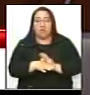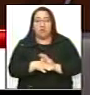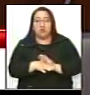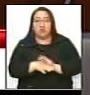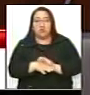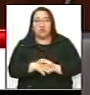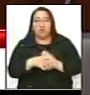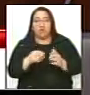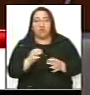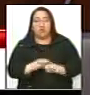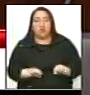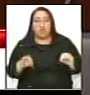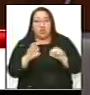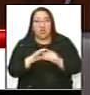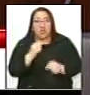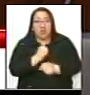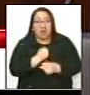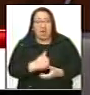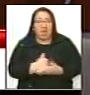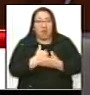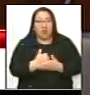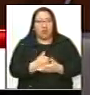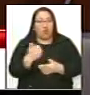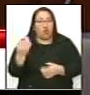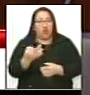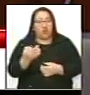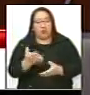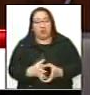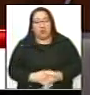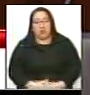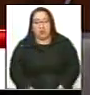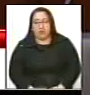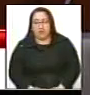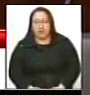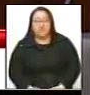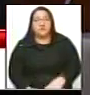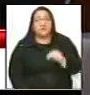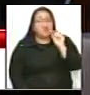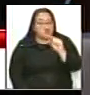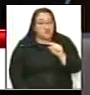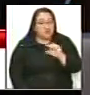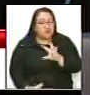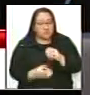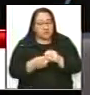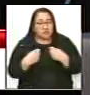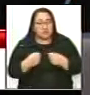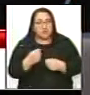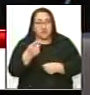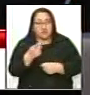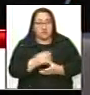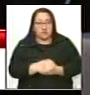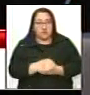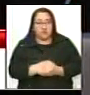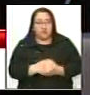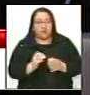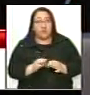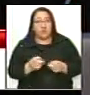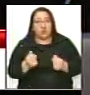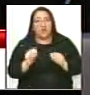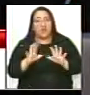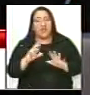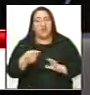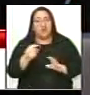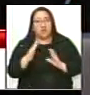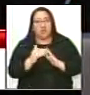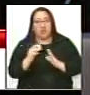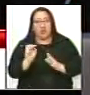cualidades, con menos capacidades de las originales del proyecto. Eso es el costo total. Y eso es más de